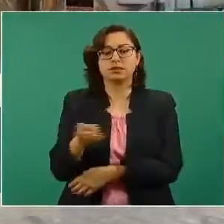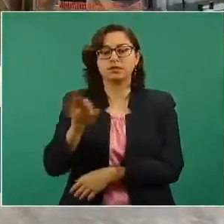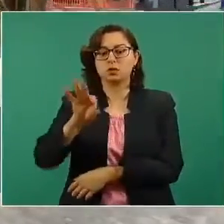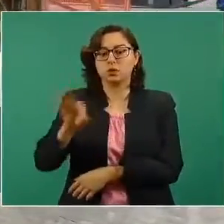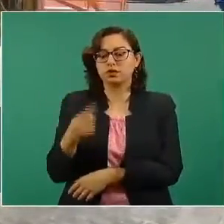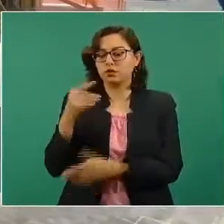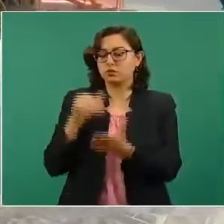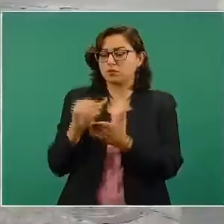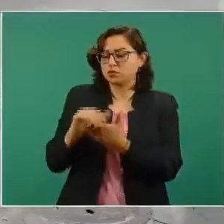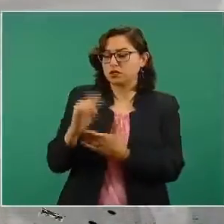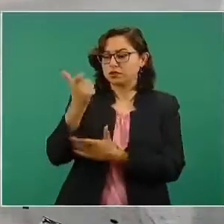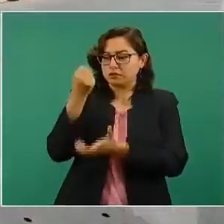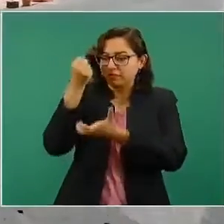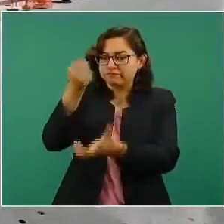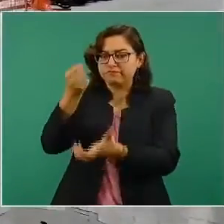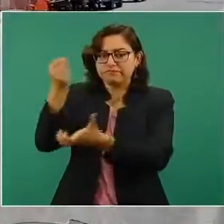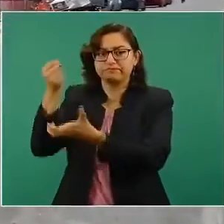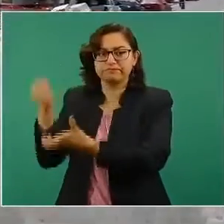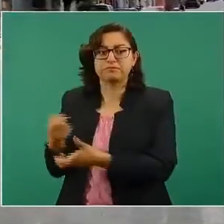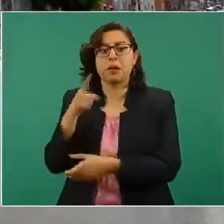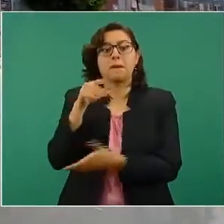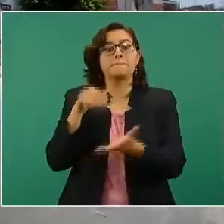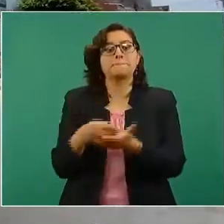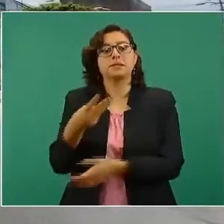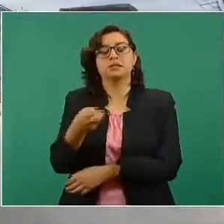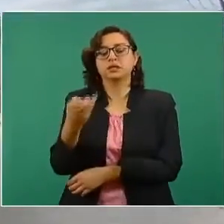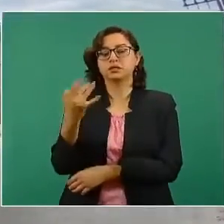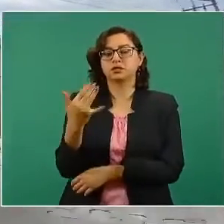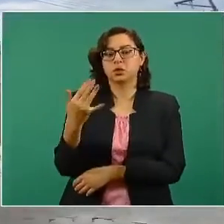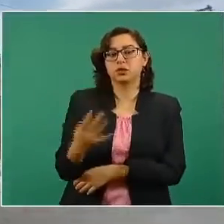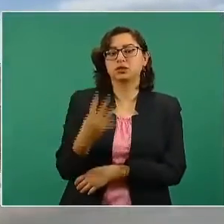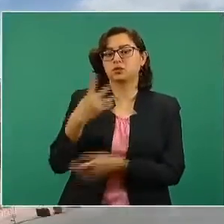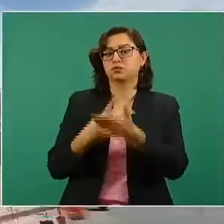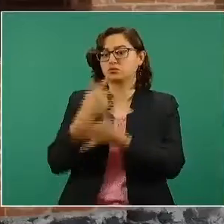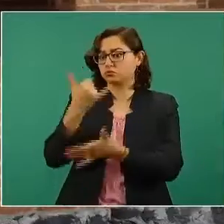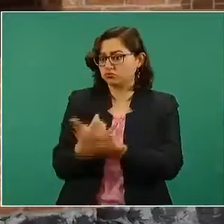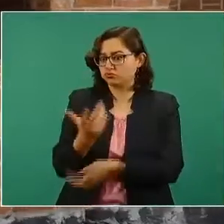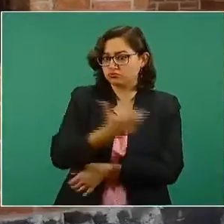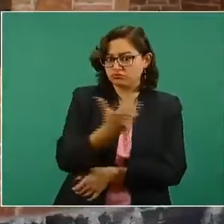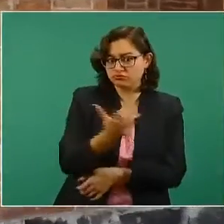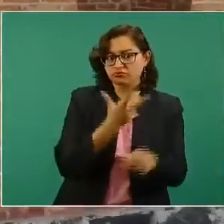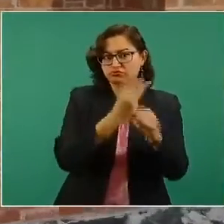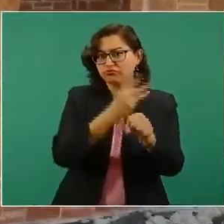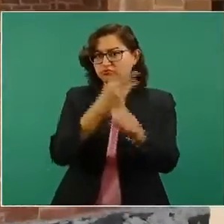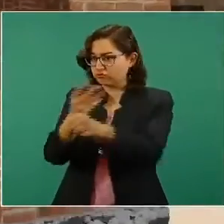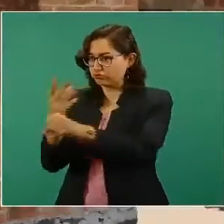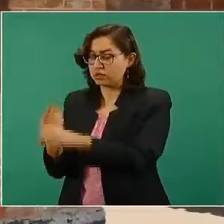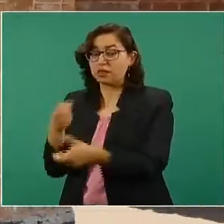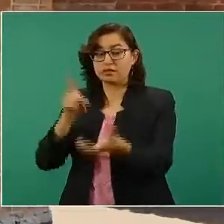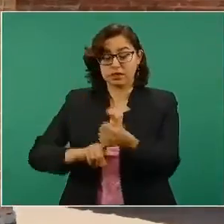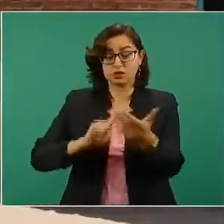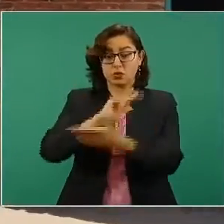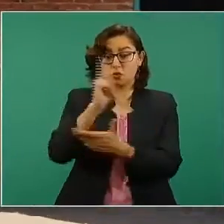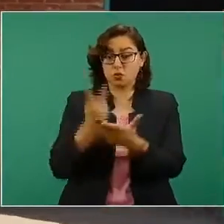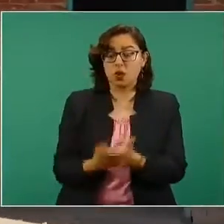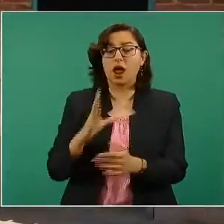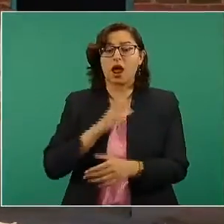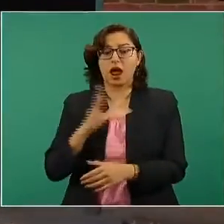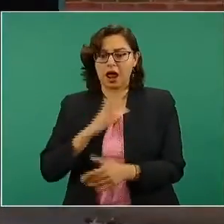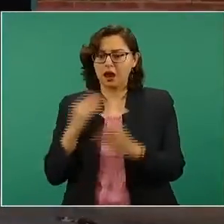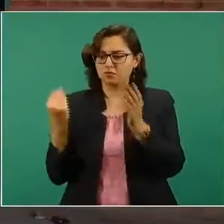5,341 millones de pesos para 1,354 acciones realizadas. Como parte del programa, se ha capacitado en